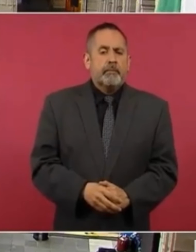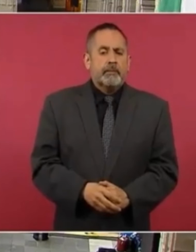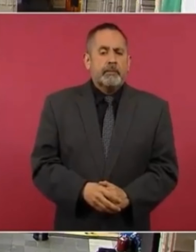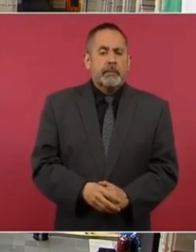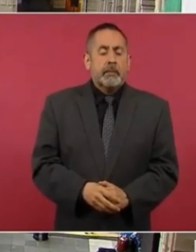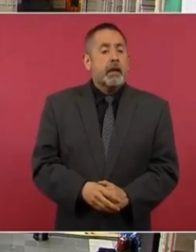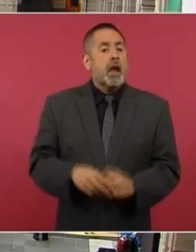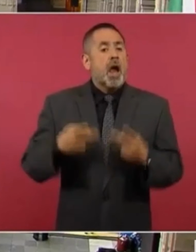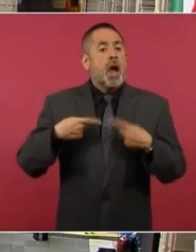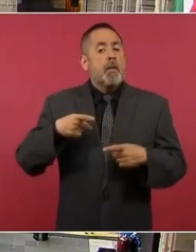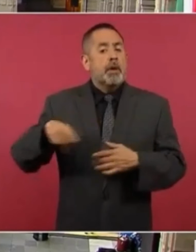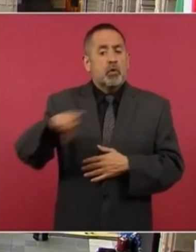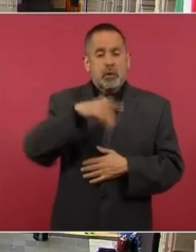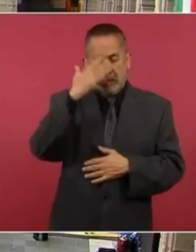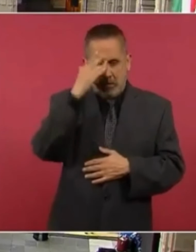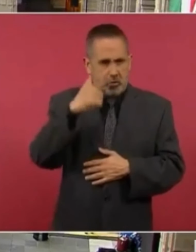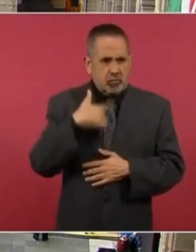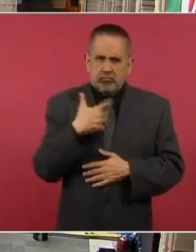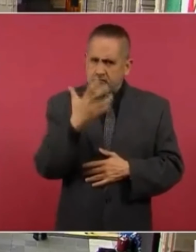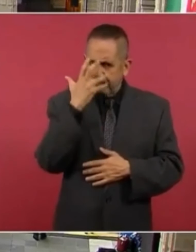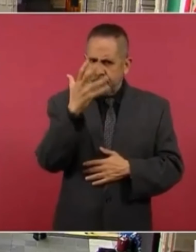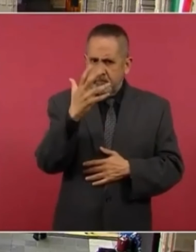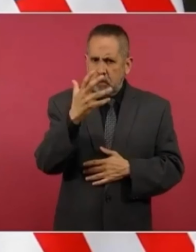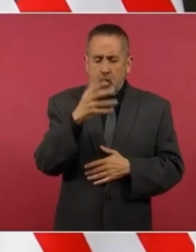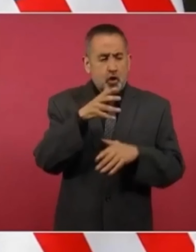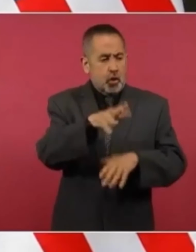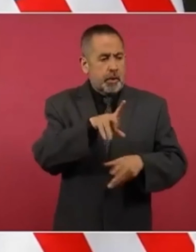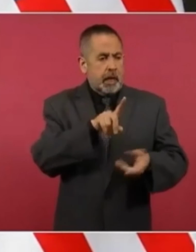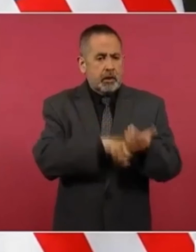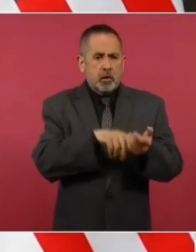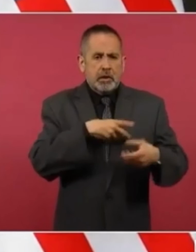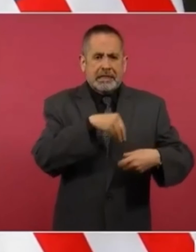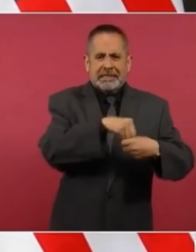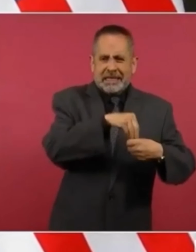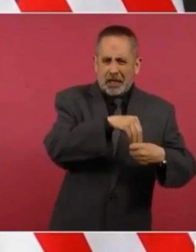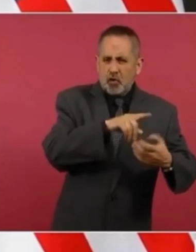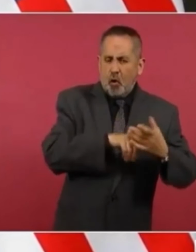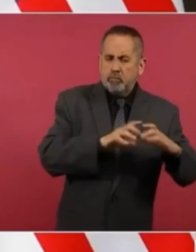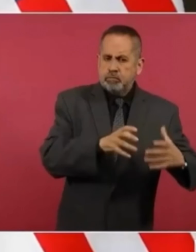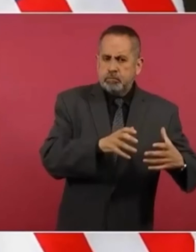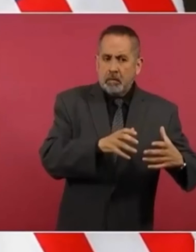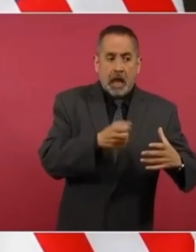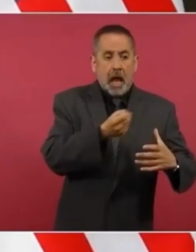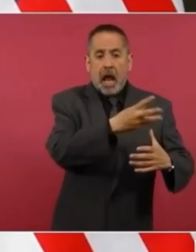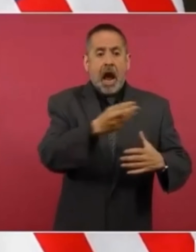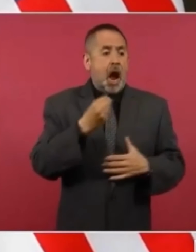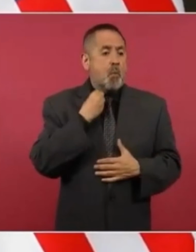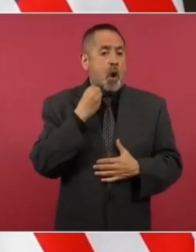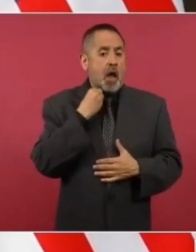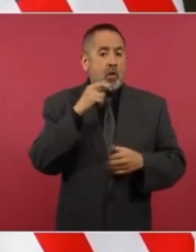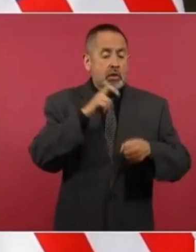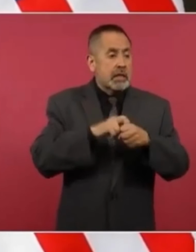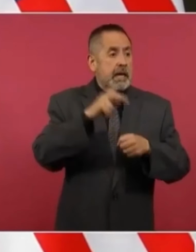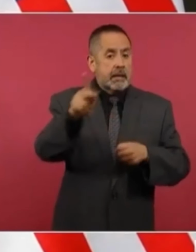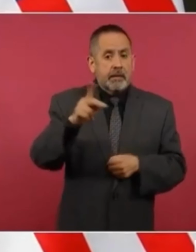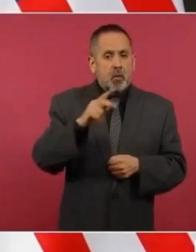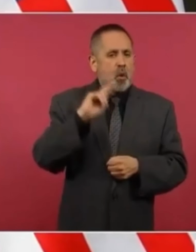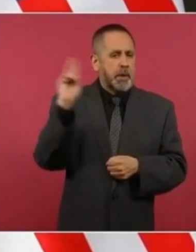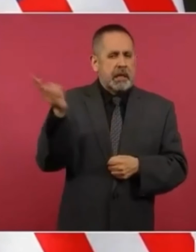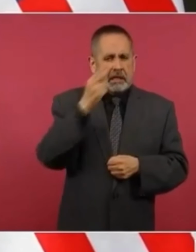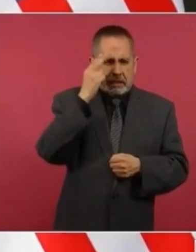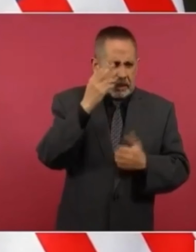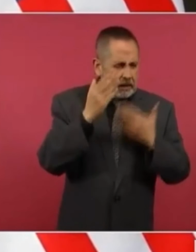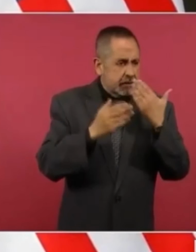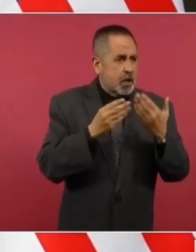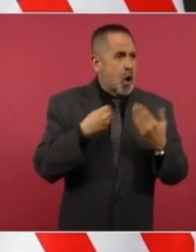la gente sabe que yo tomo en serio lo del material secreto. Cuando los abogados estaban despejando mi oficina en la Universidad de Pensilvania, me pusieron